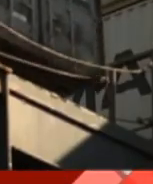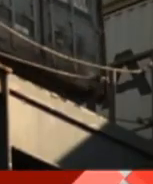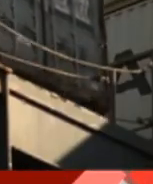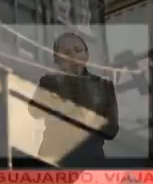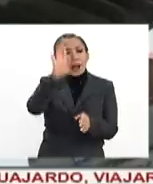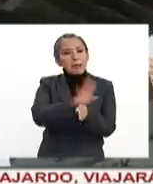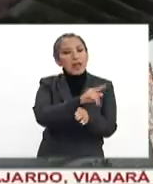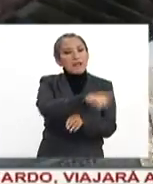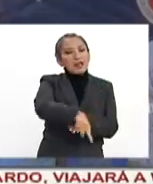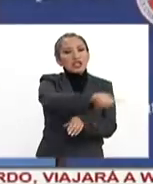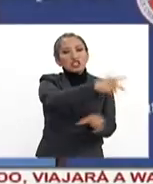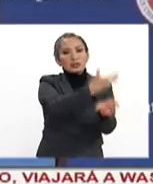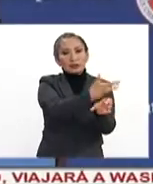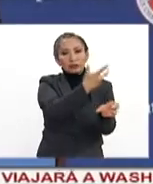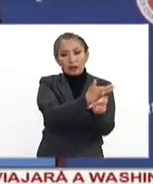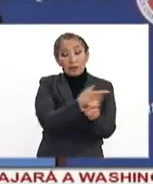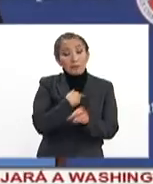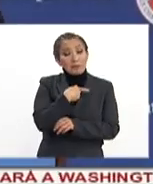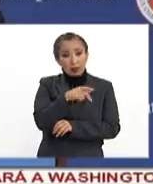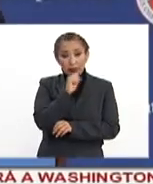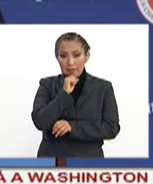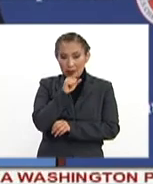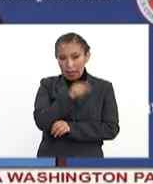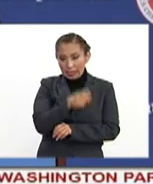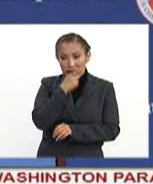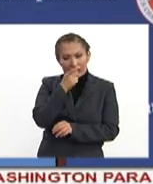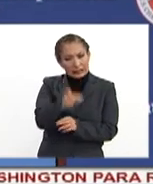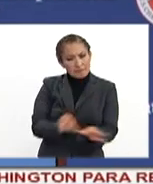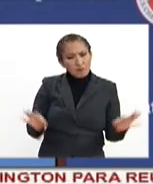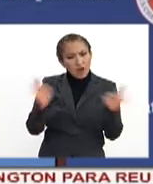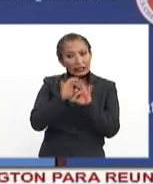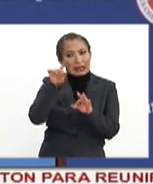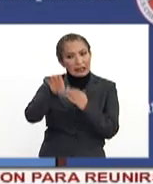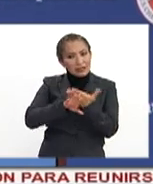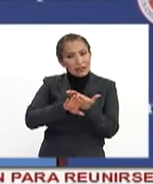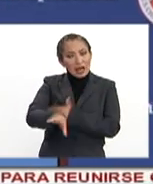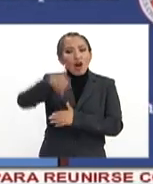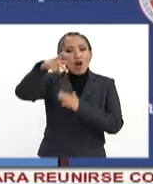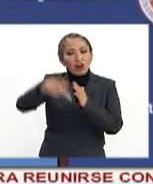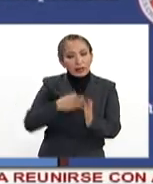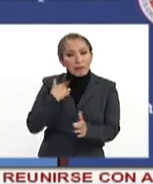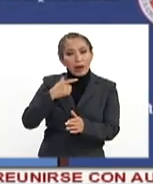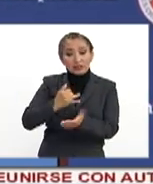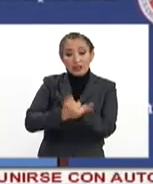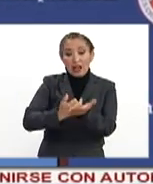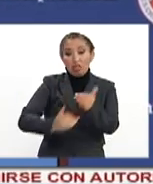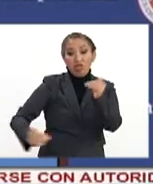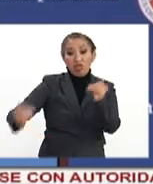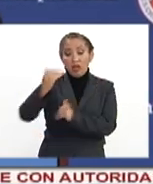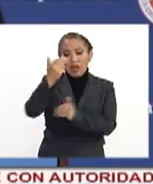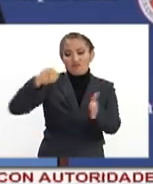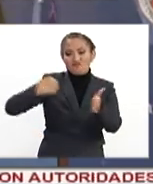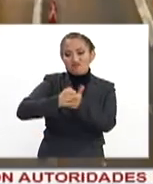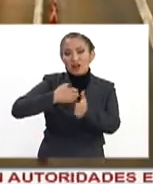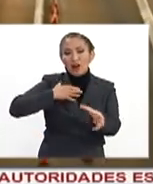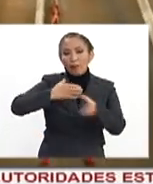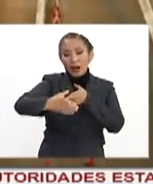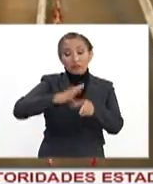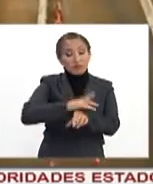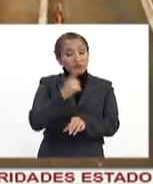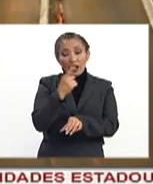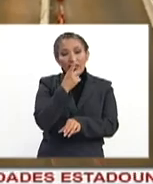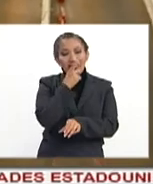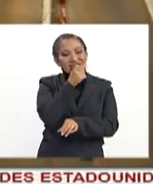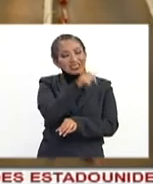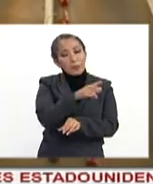para el bienestar económico de la Unión Americana. Asimismo, resaltó la importancia de evitar el regreso a tarifas altas y barreras comerciales porque